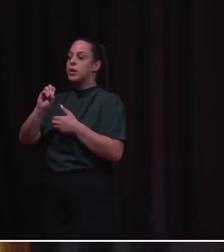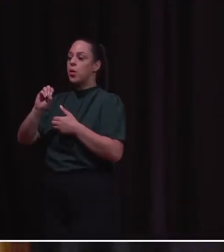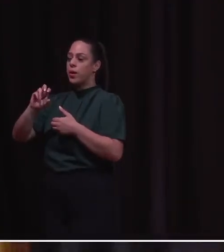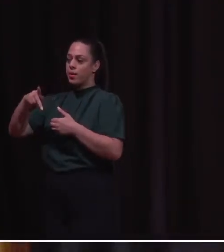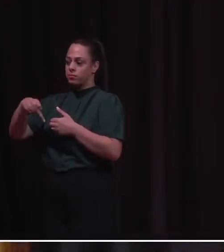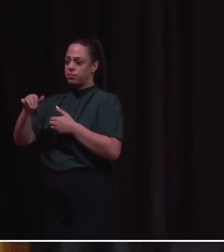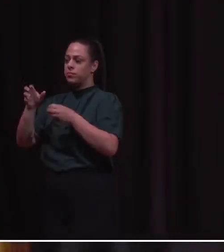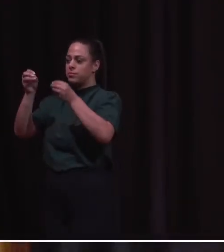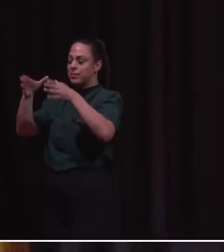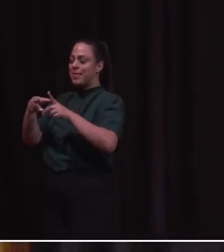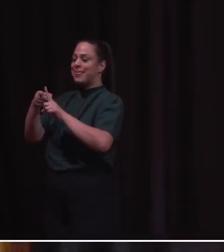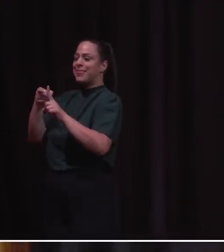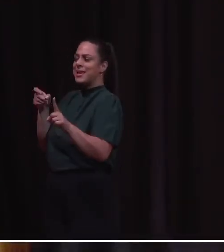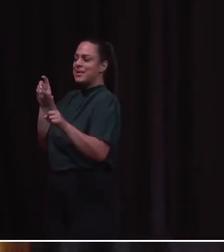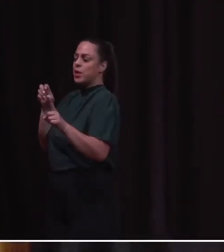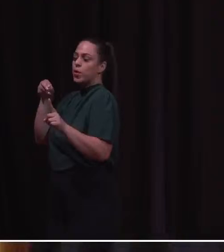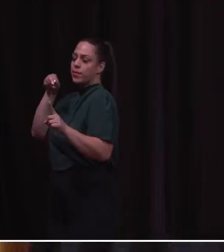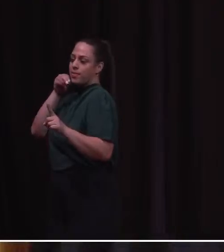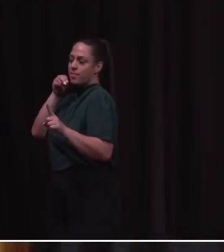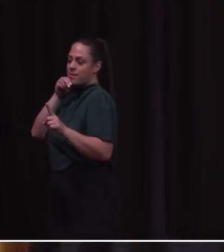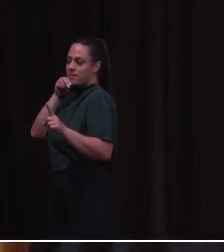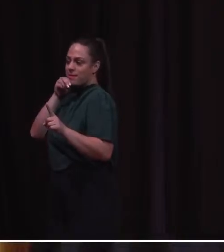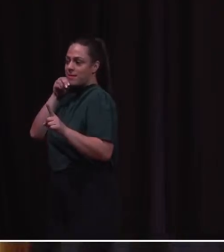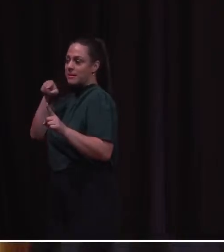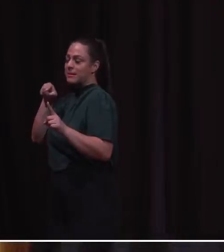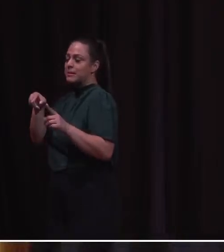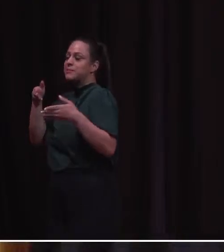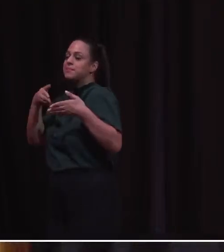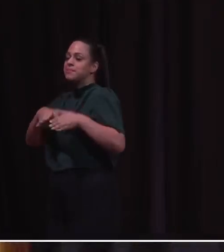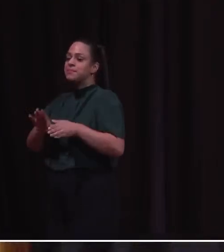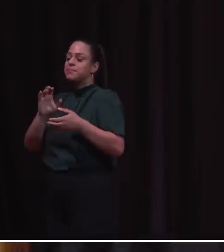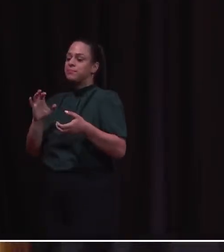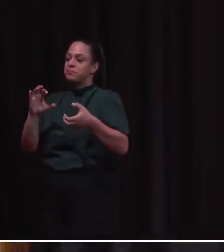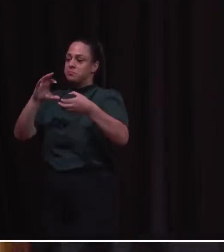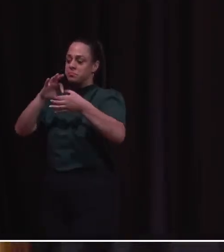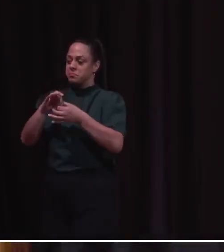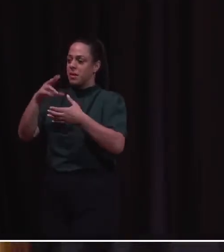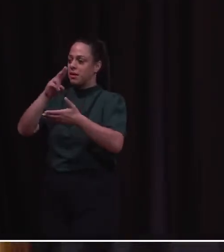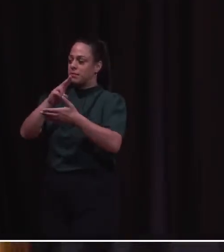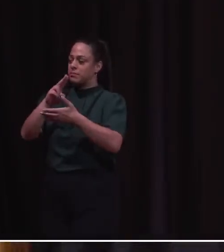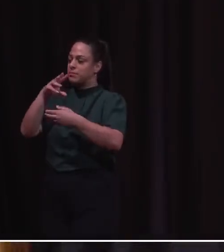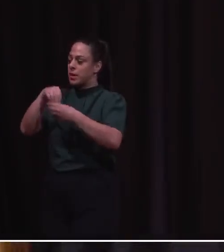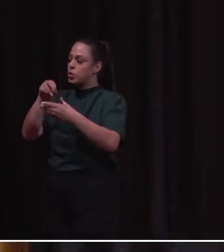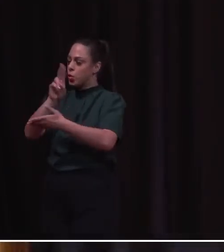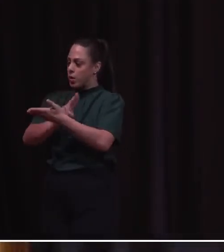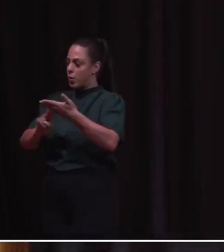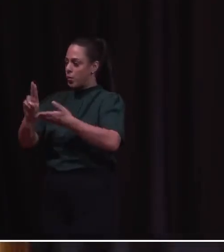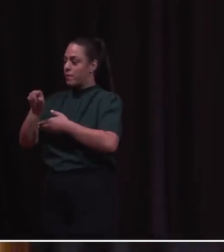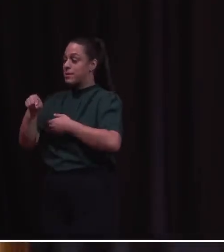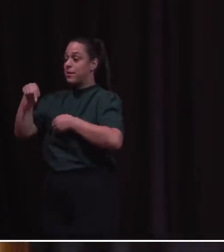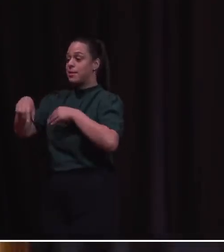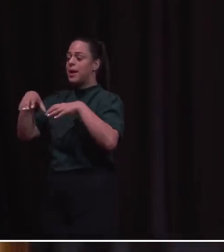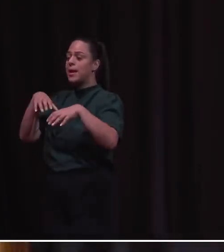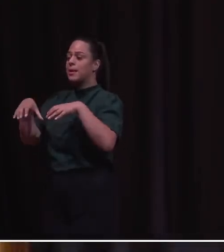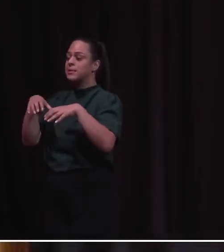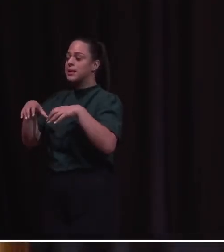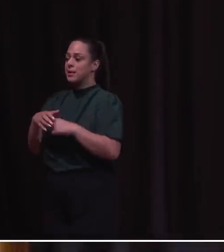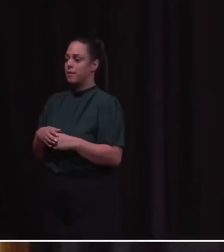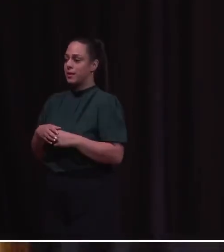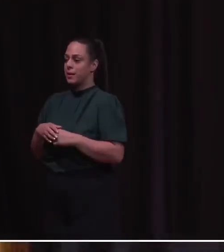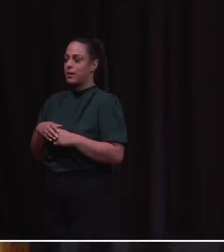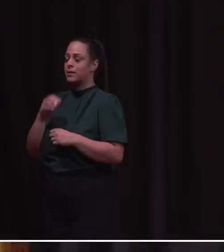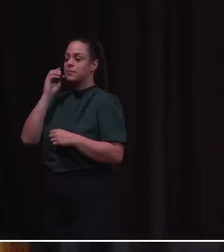feminista nigeriana y profesora asociada de sociología de la Universidad de Stony Brook. Esta actividad se enmarca en la